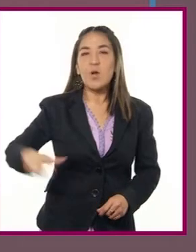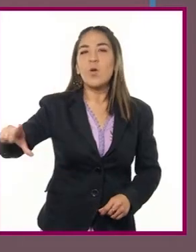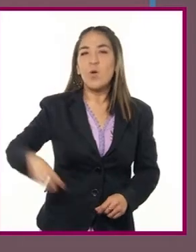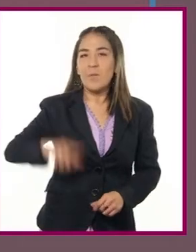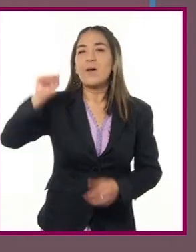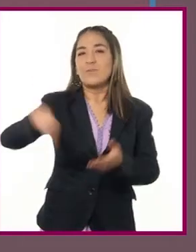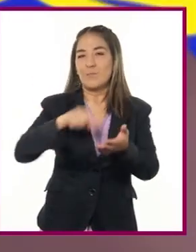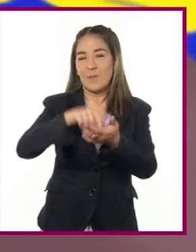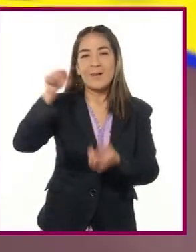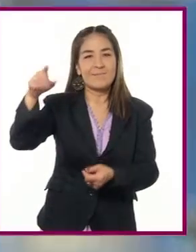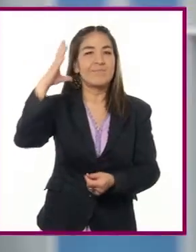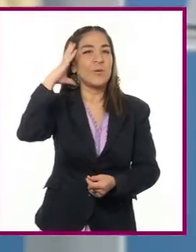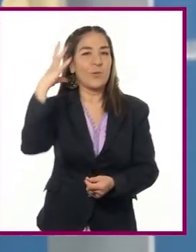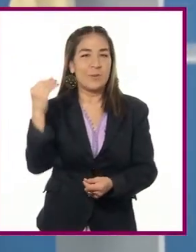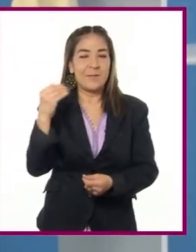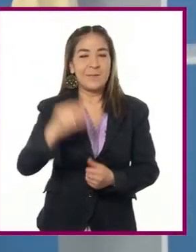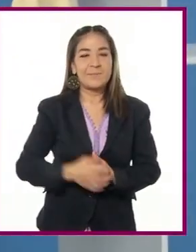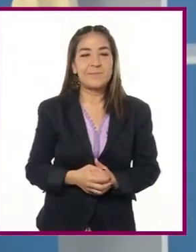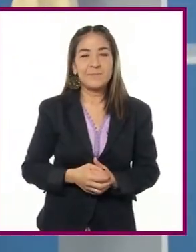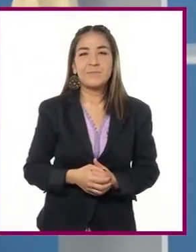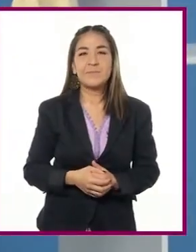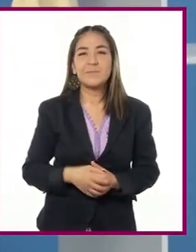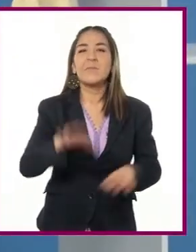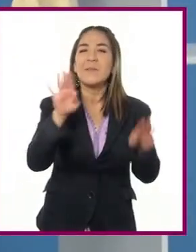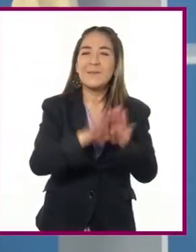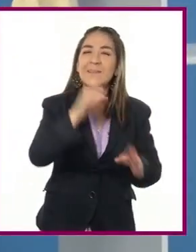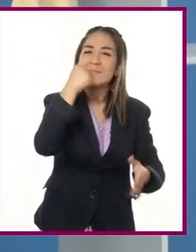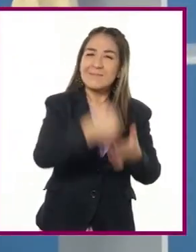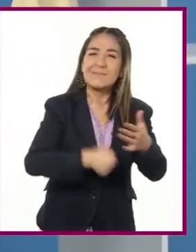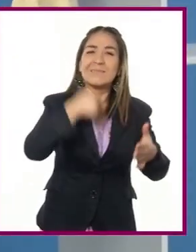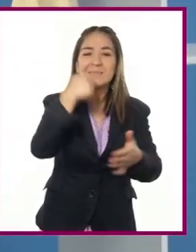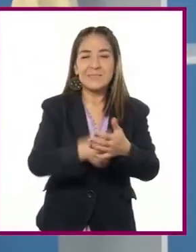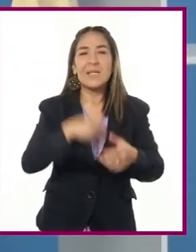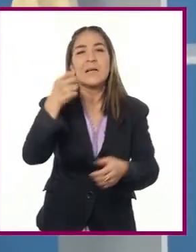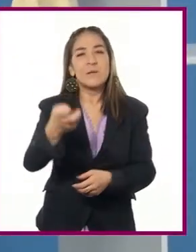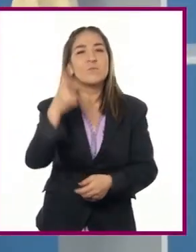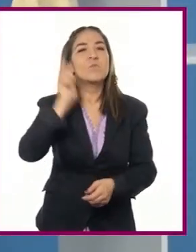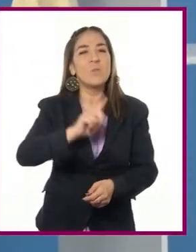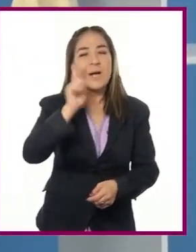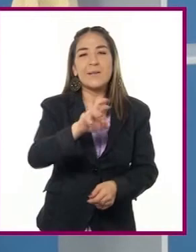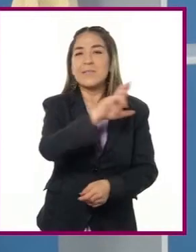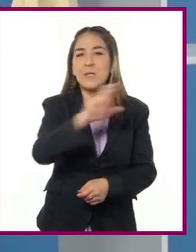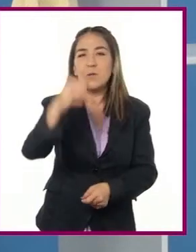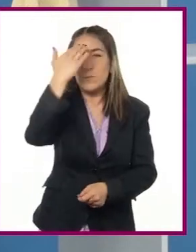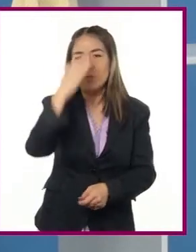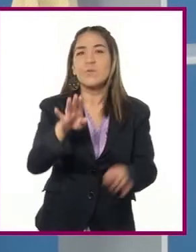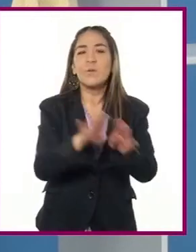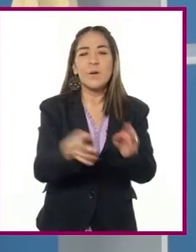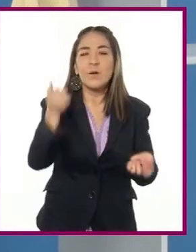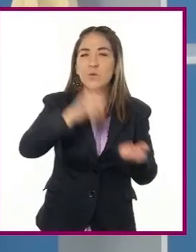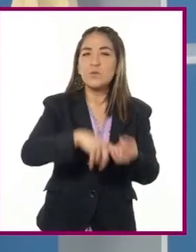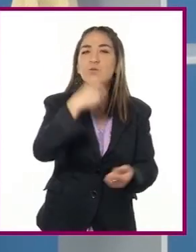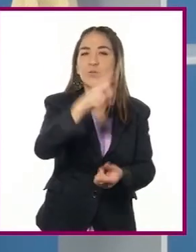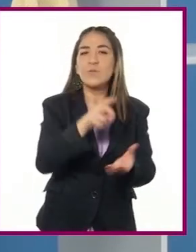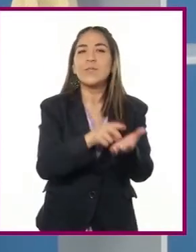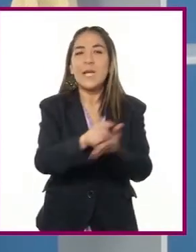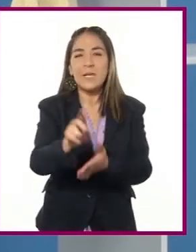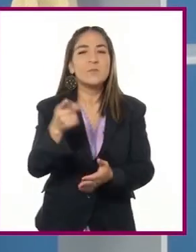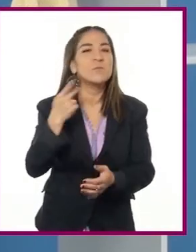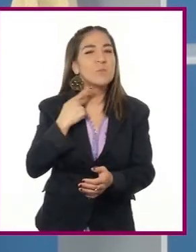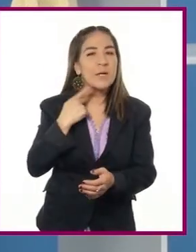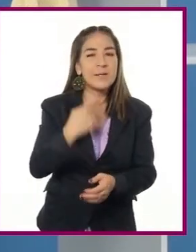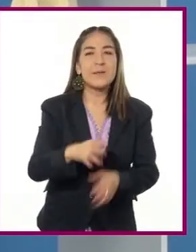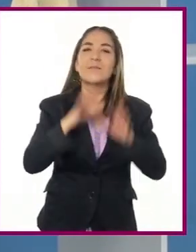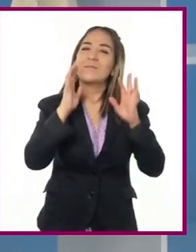el estado de Colima. La larga lucha de las mujeres mexicanas para que se reconocieran plenamente sus derechos políticos se